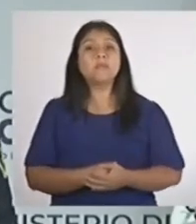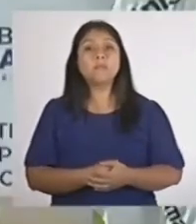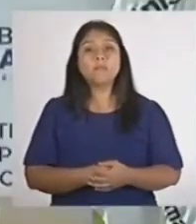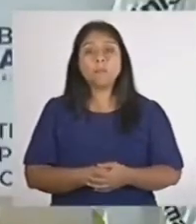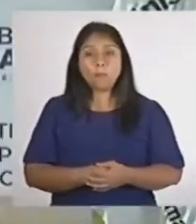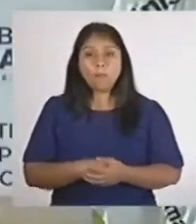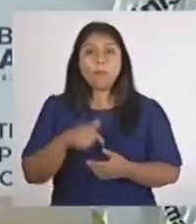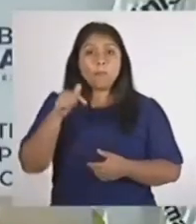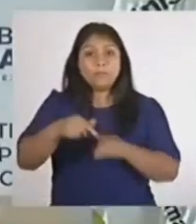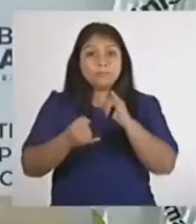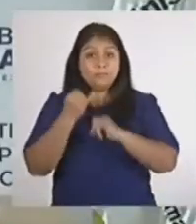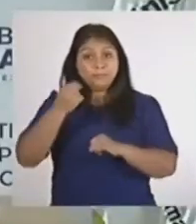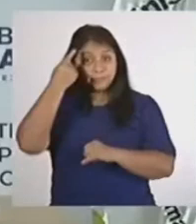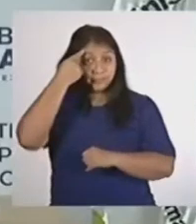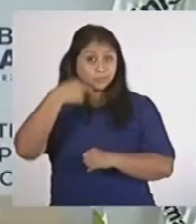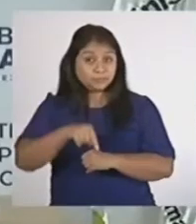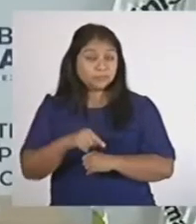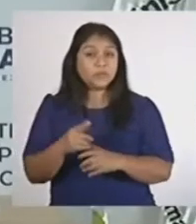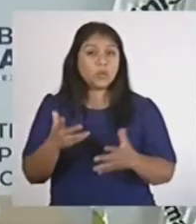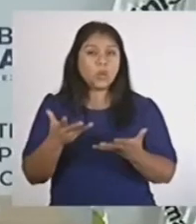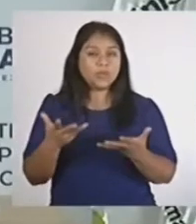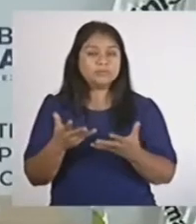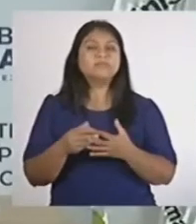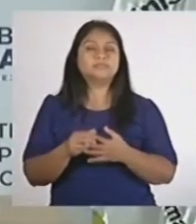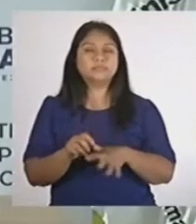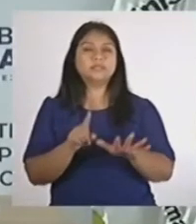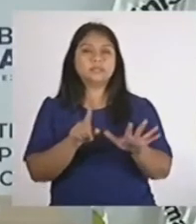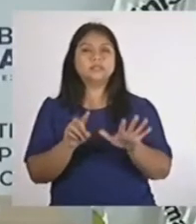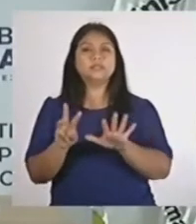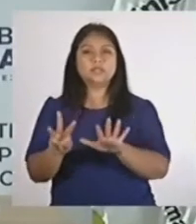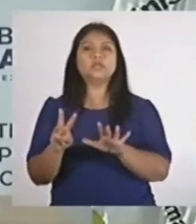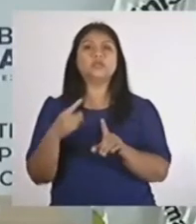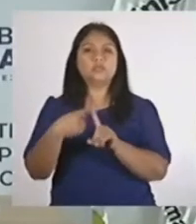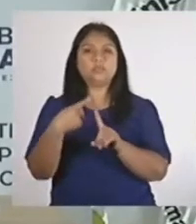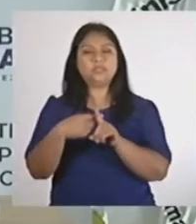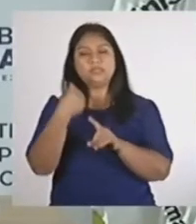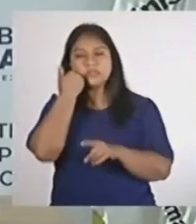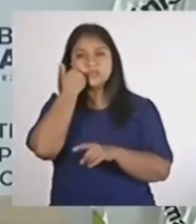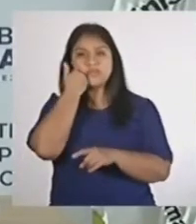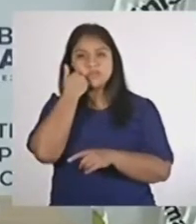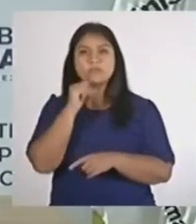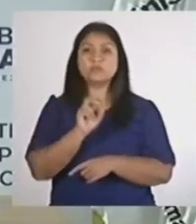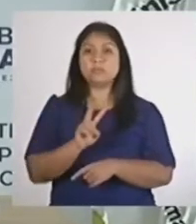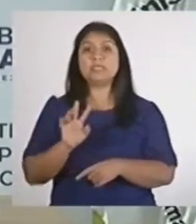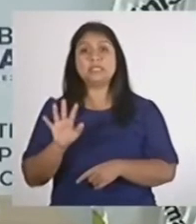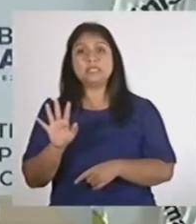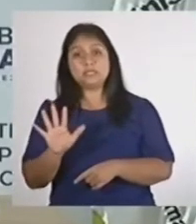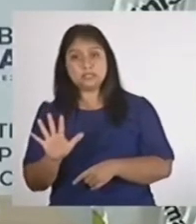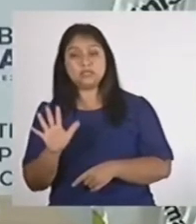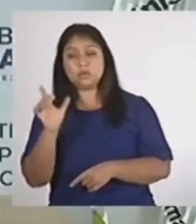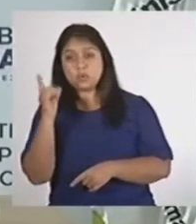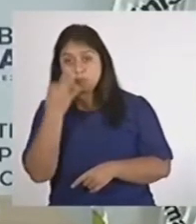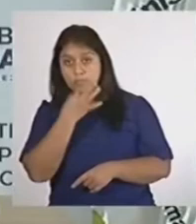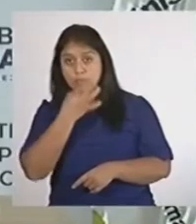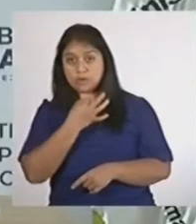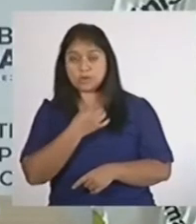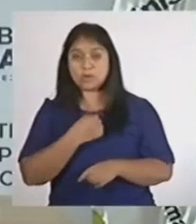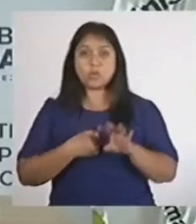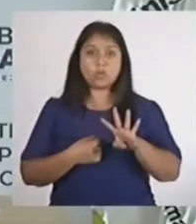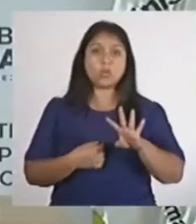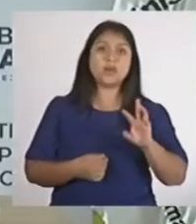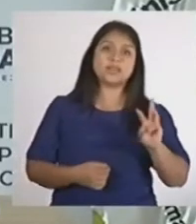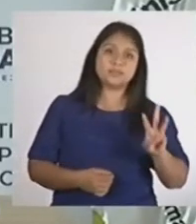Guatemala. Cerramos el día con las siguientes cifras: 68 casos positivos, siendo estos 25 femeninos